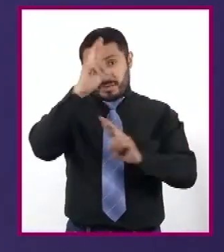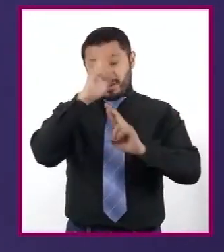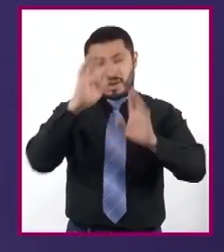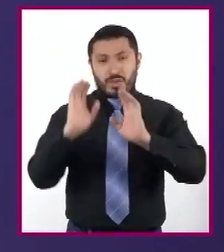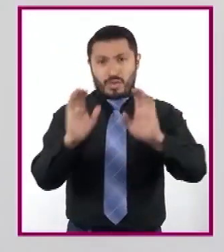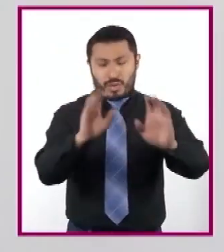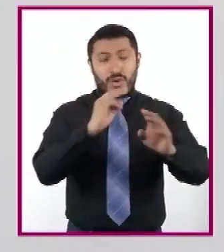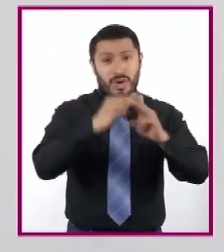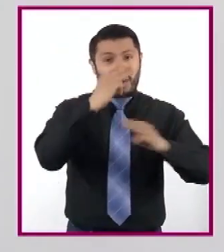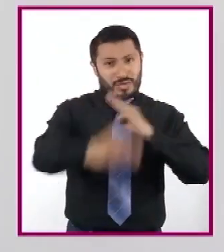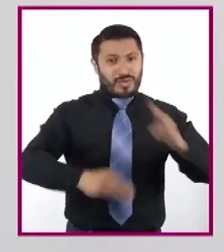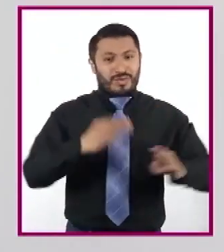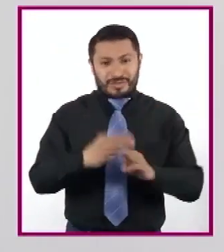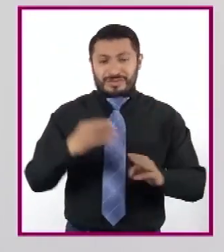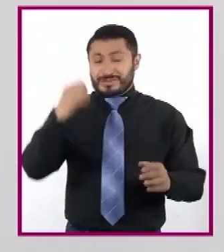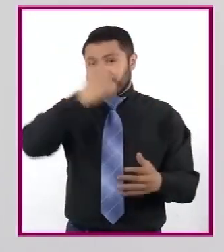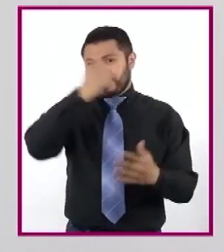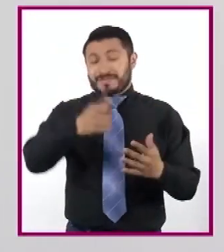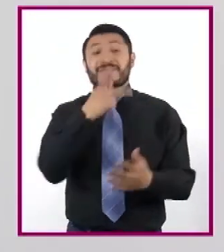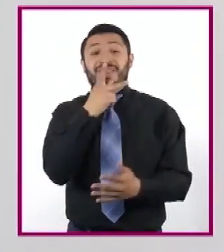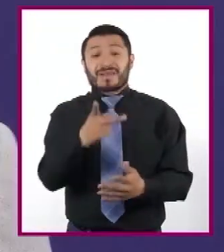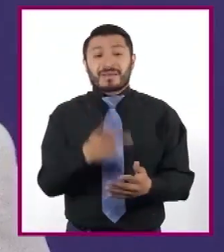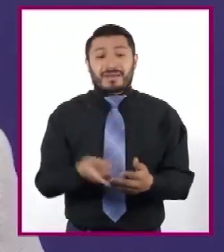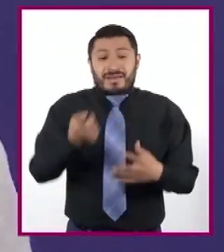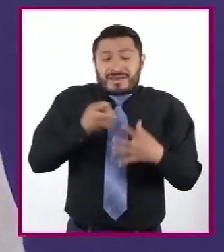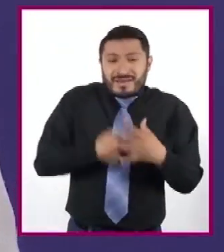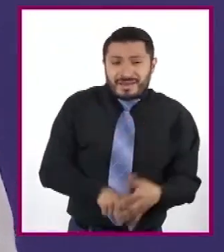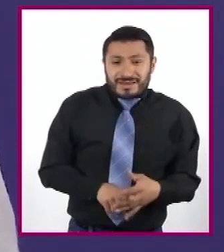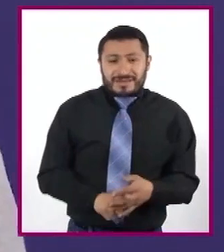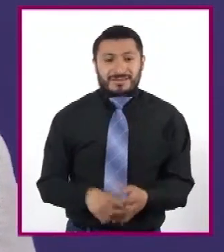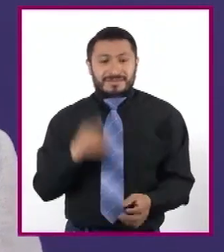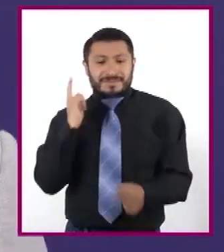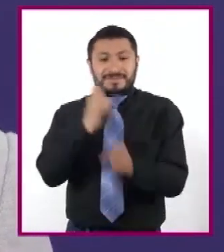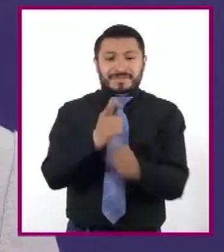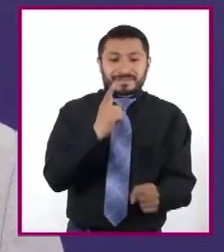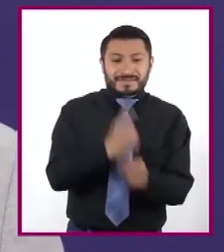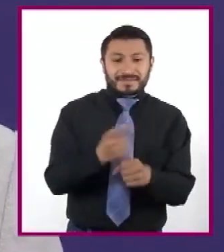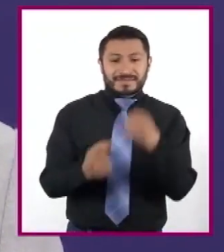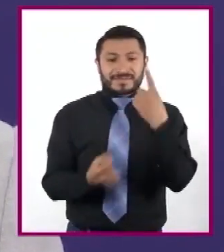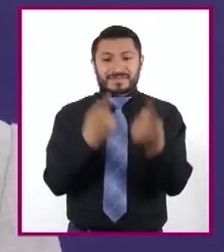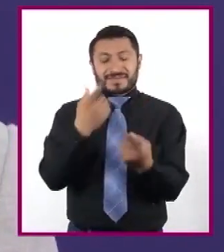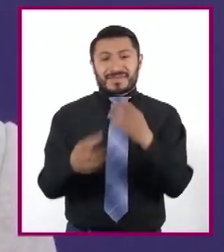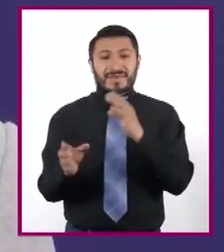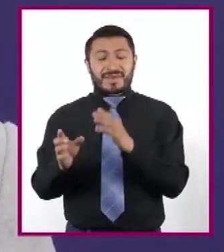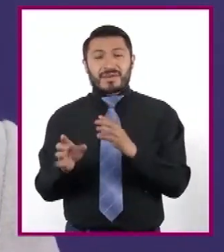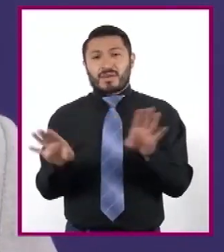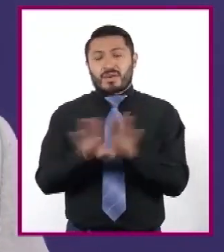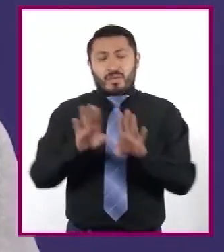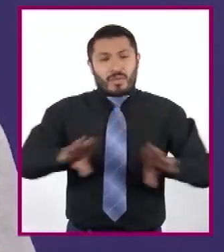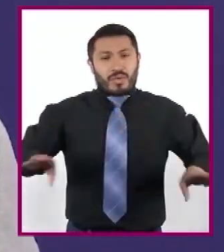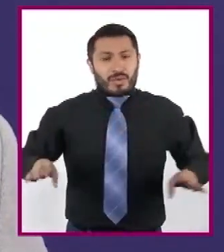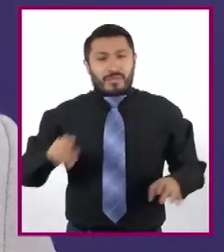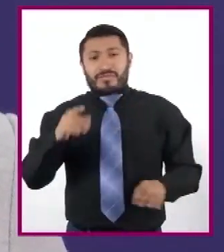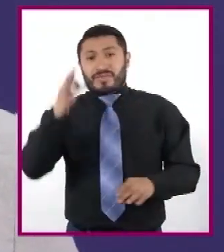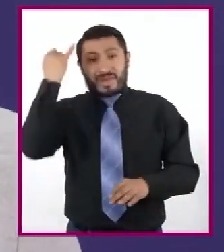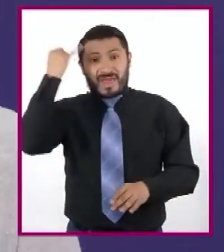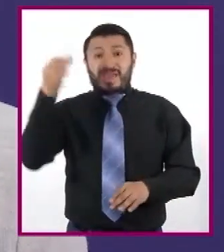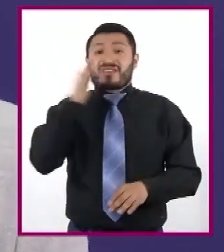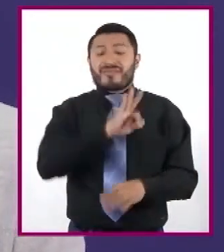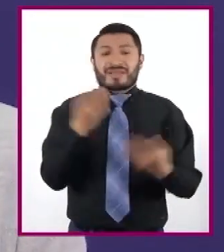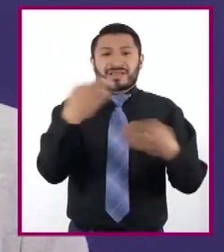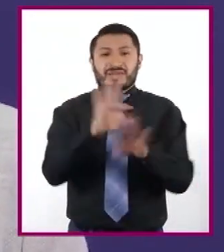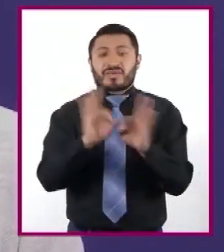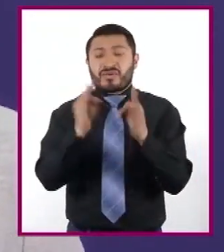de esos mundos. Para iniciar, identifiquemos algunos de los prejuicios asociados a la manera de hablar,